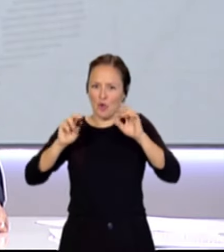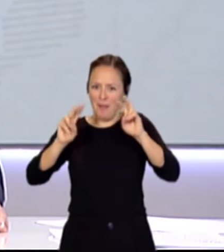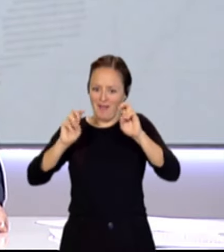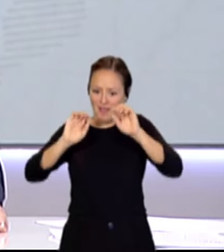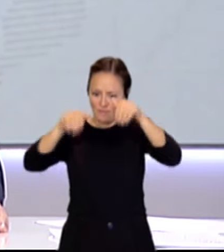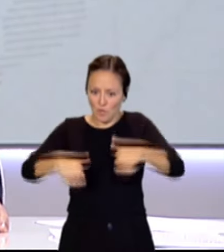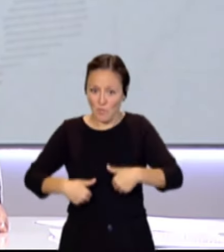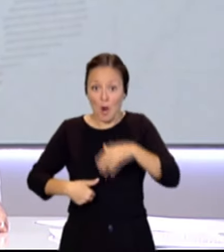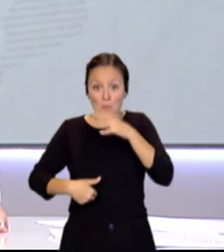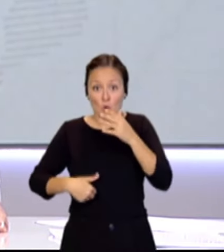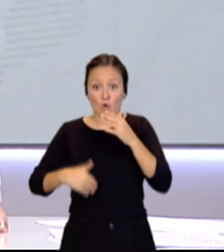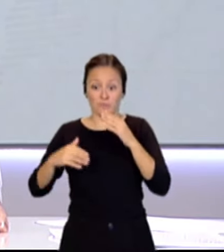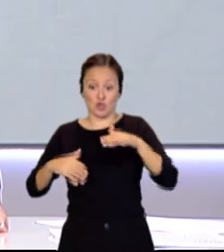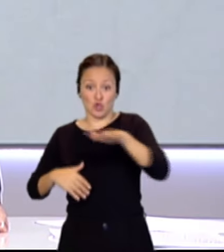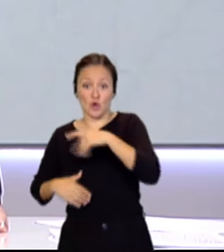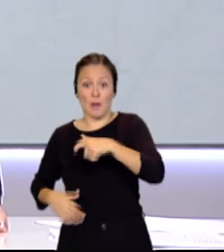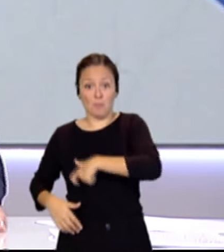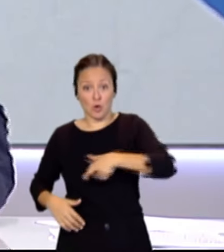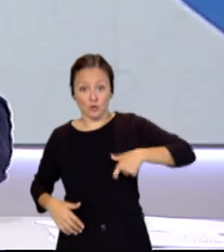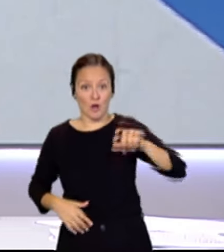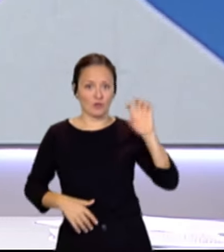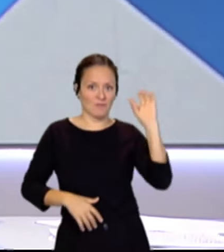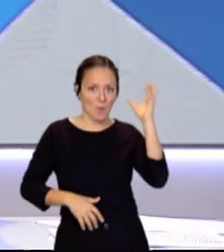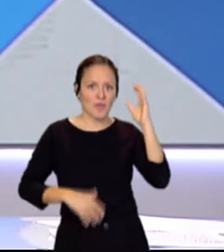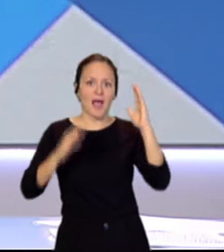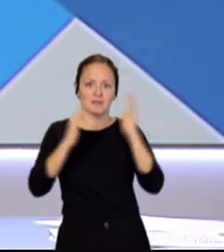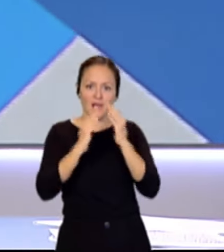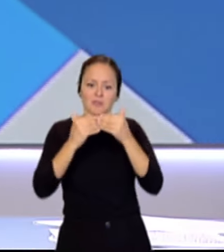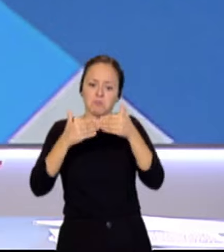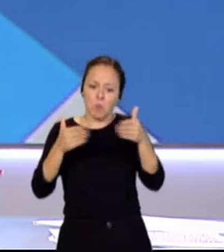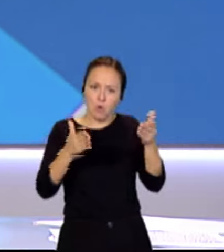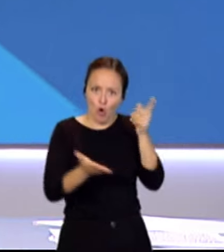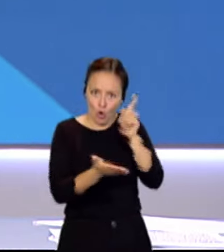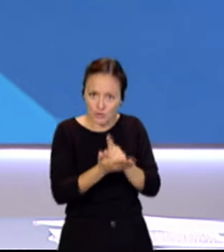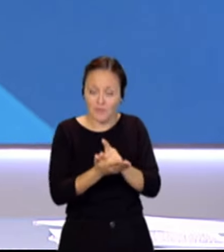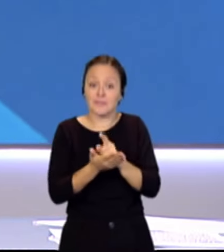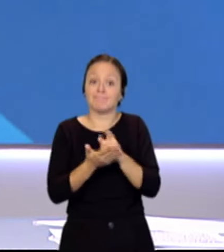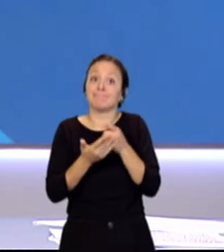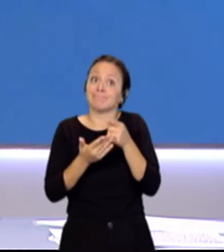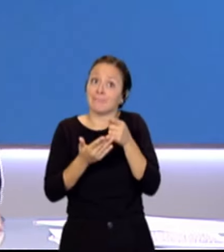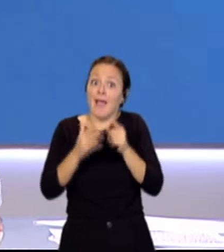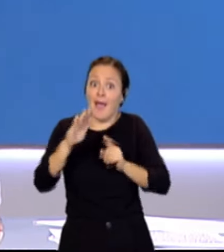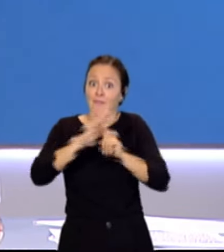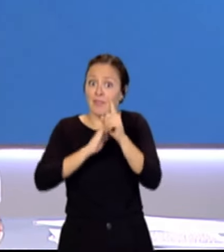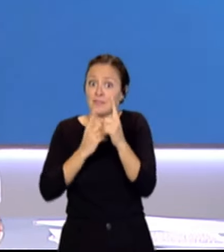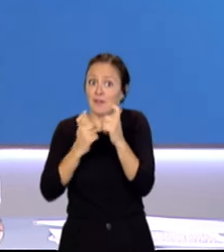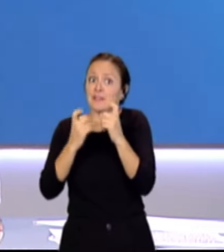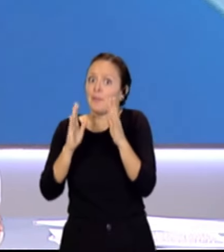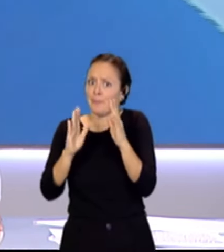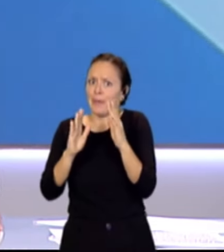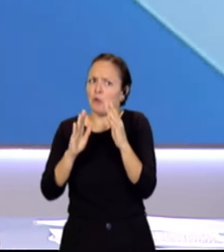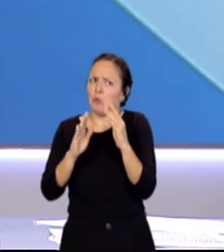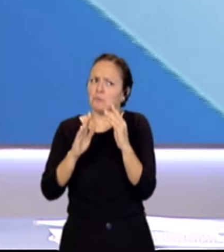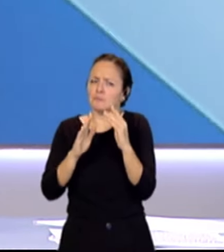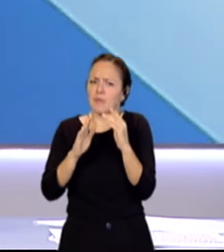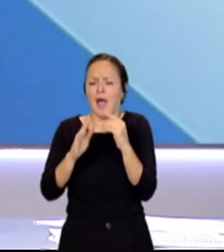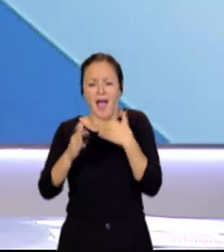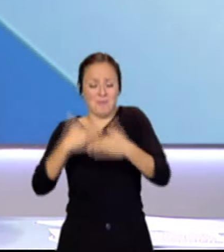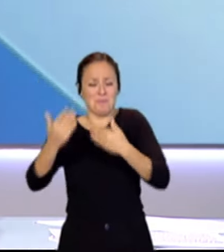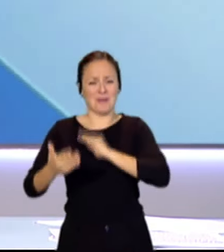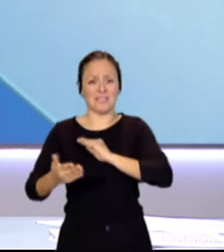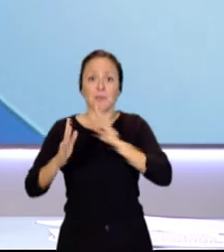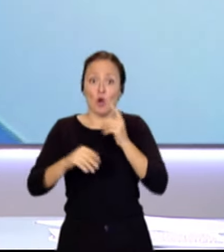para regresar a viviendas de Puerto naos y la bombilla Sin embargo a pesar de sus avances también queda mucho trabajo por delante el Cabildo de la palma y el